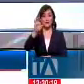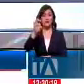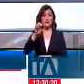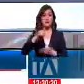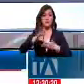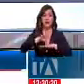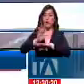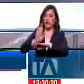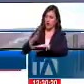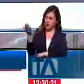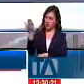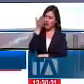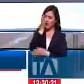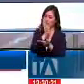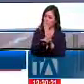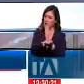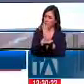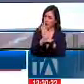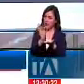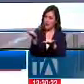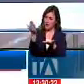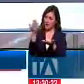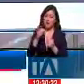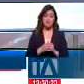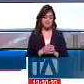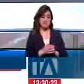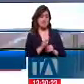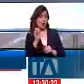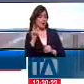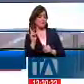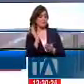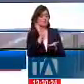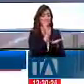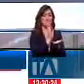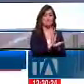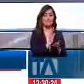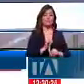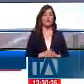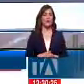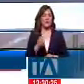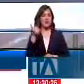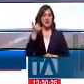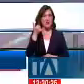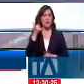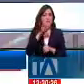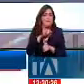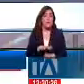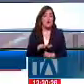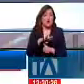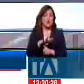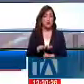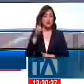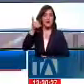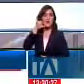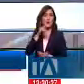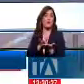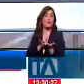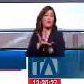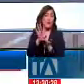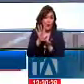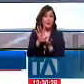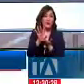recibió presiones internas y externas mientras ejercía sus funciones y además la llamaron para que remueva a varios funcionarios a nombre